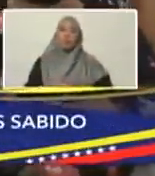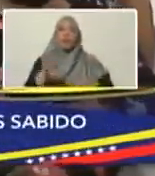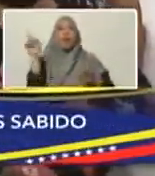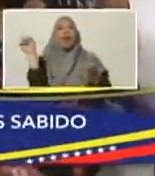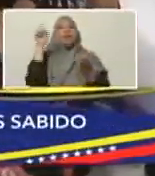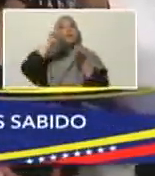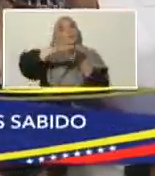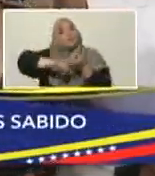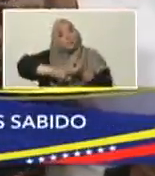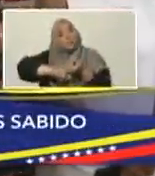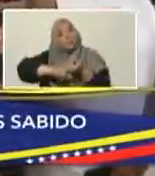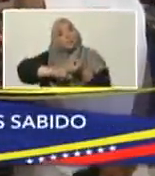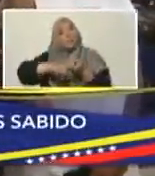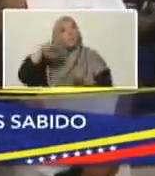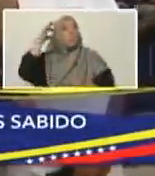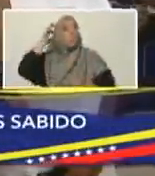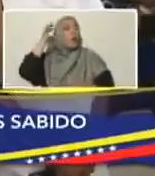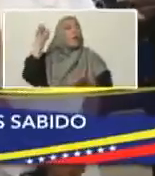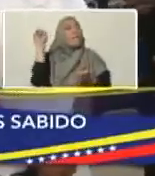esposas,